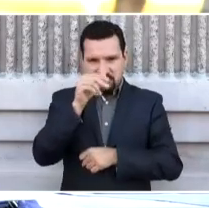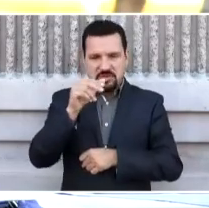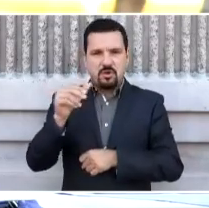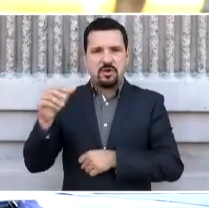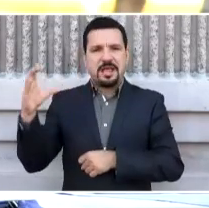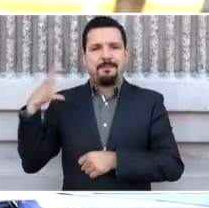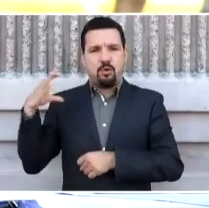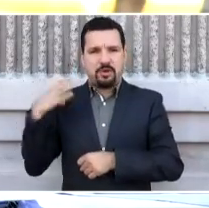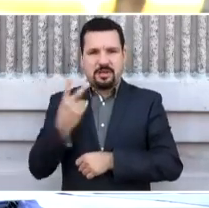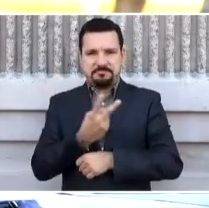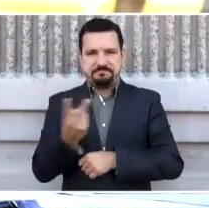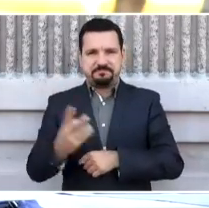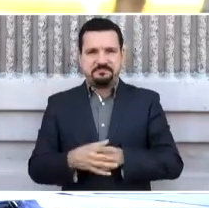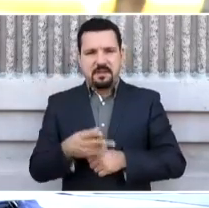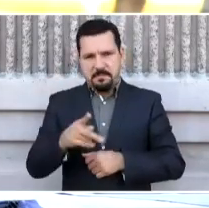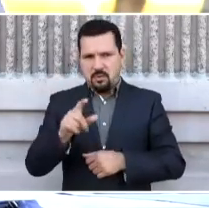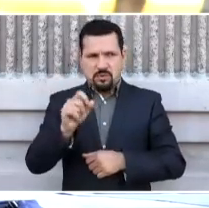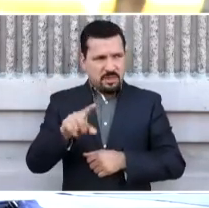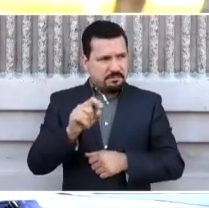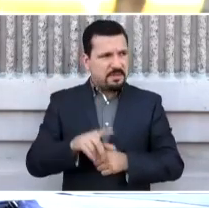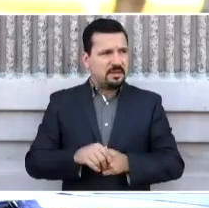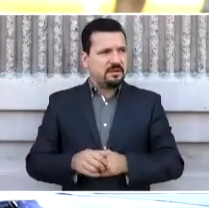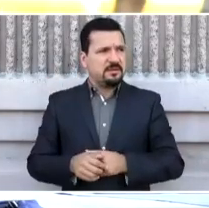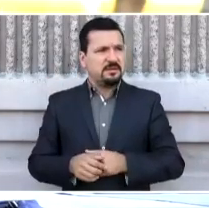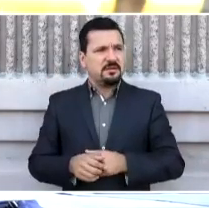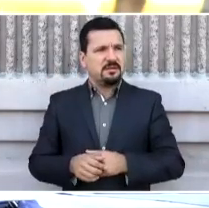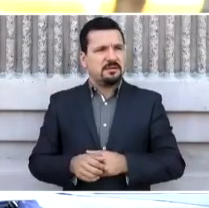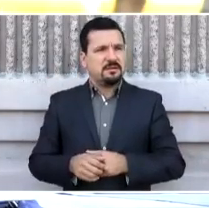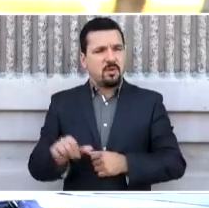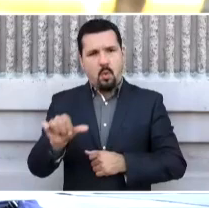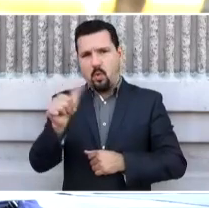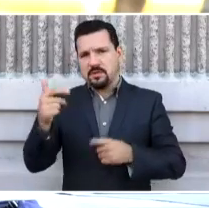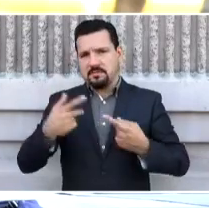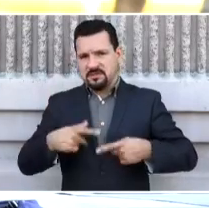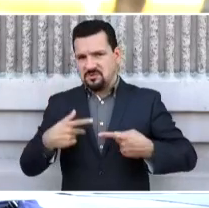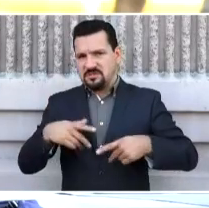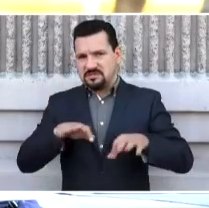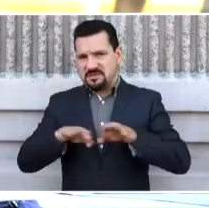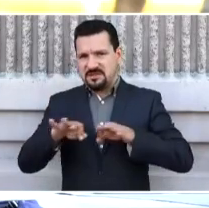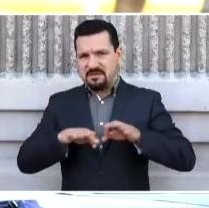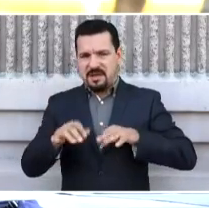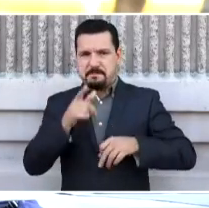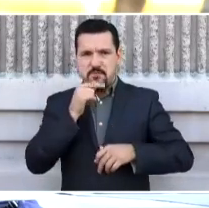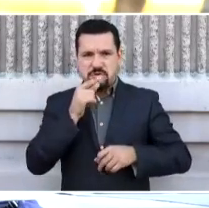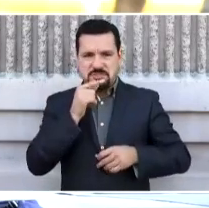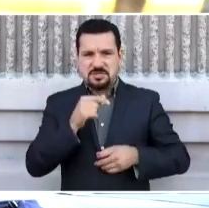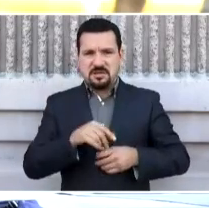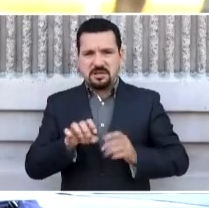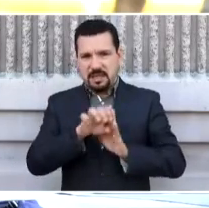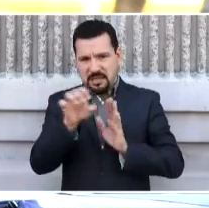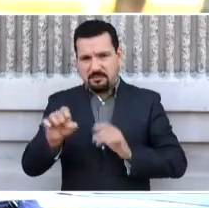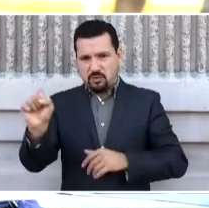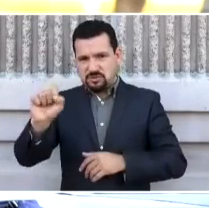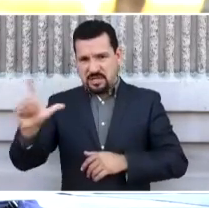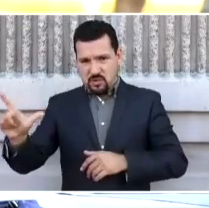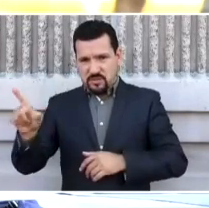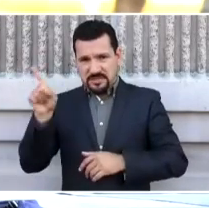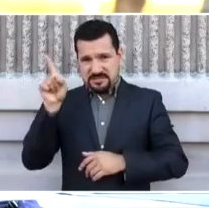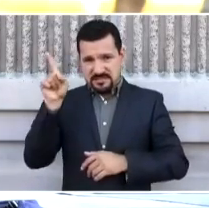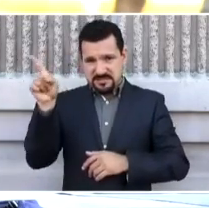Caborca, pero también hemos tenido otros miembros de los cuerpos policíacos, por ejemplo en San Luis Río